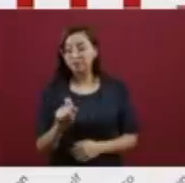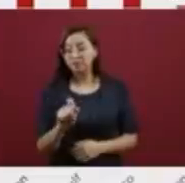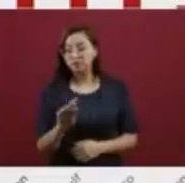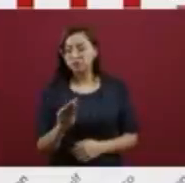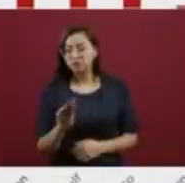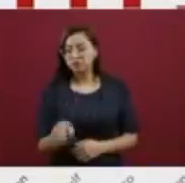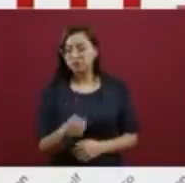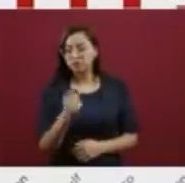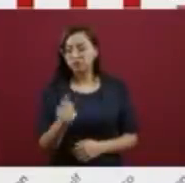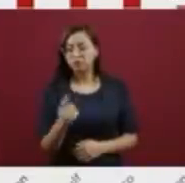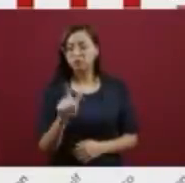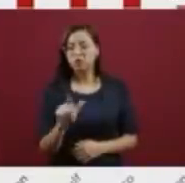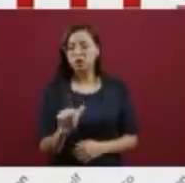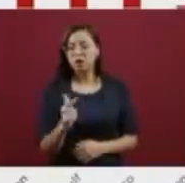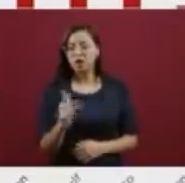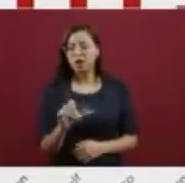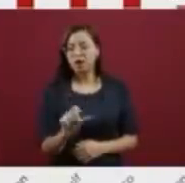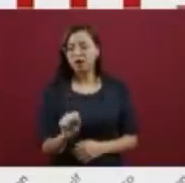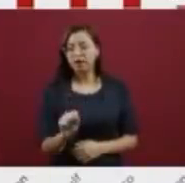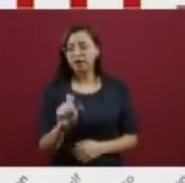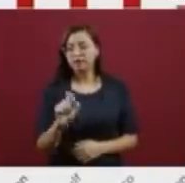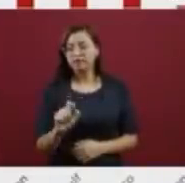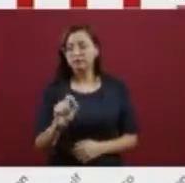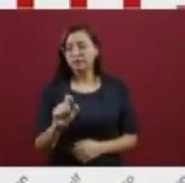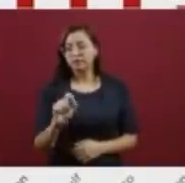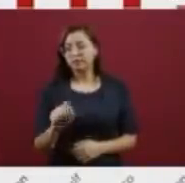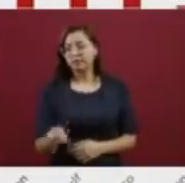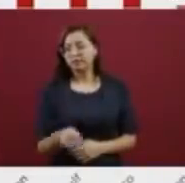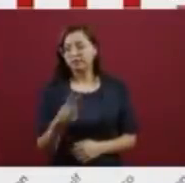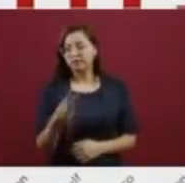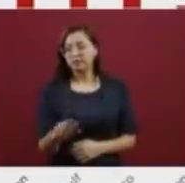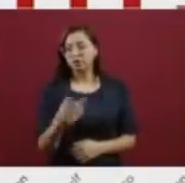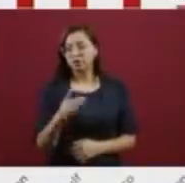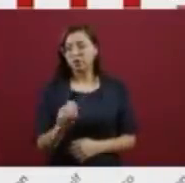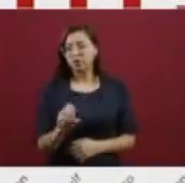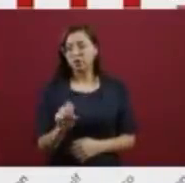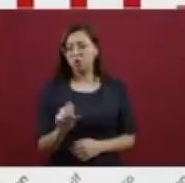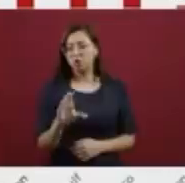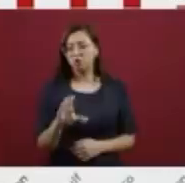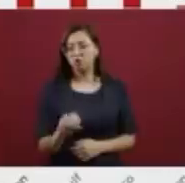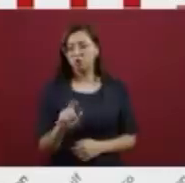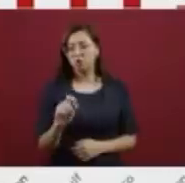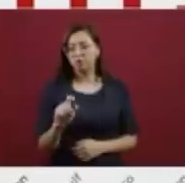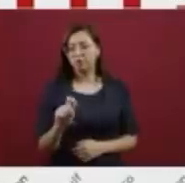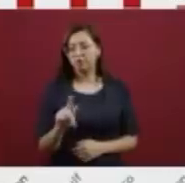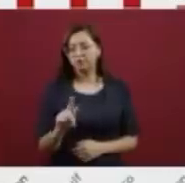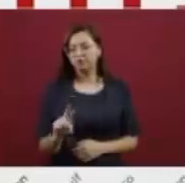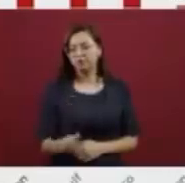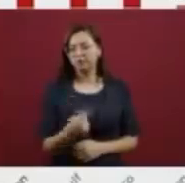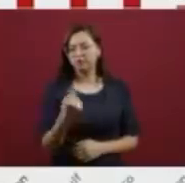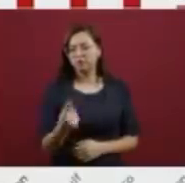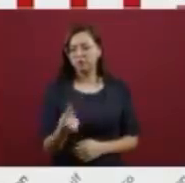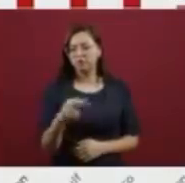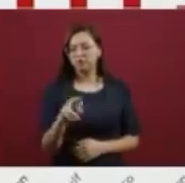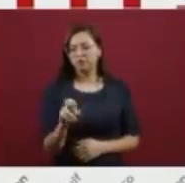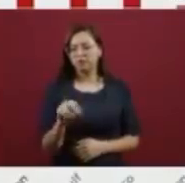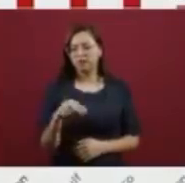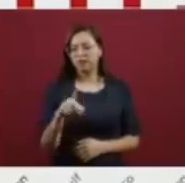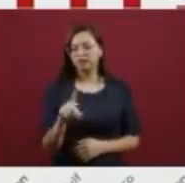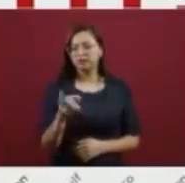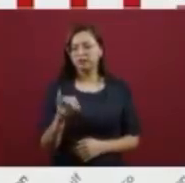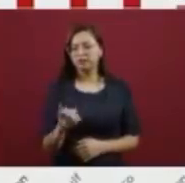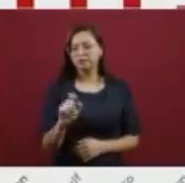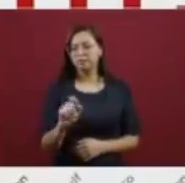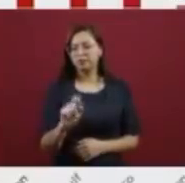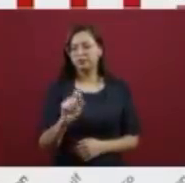Lagas 20.73, Costco 20.71, Rendichicas 20.68,